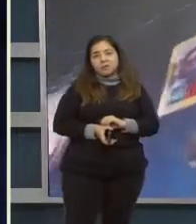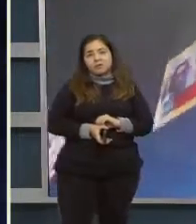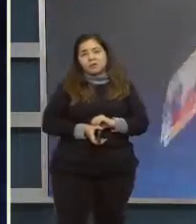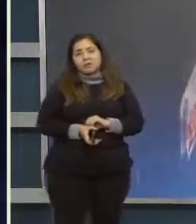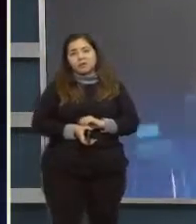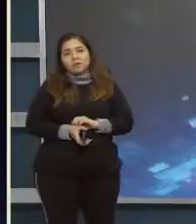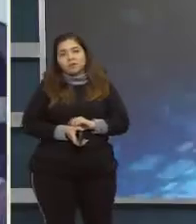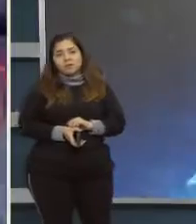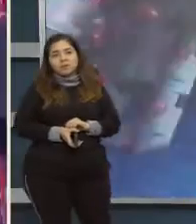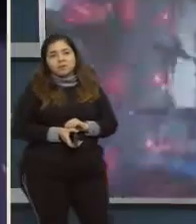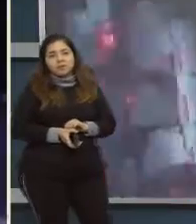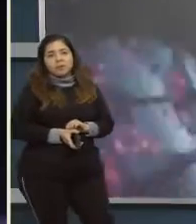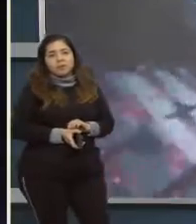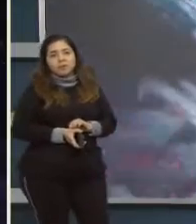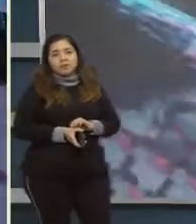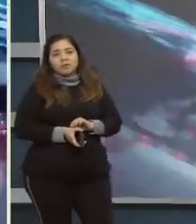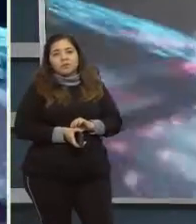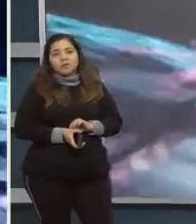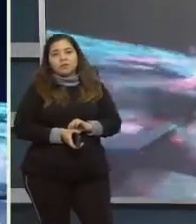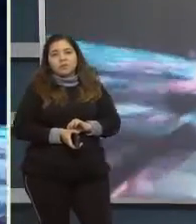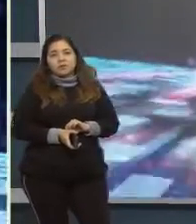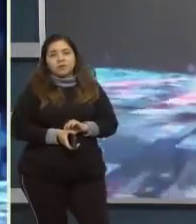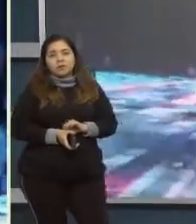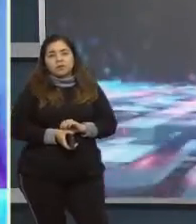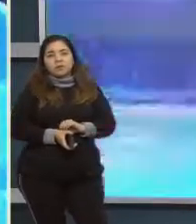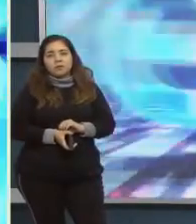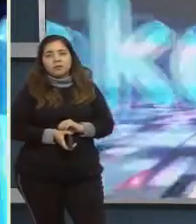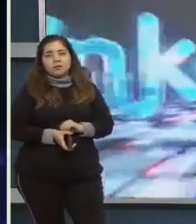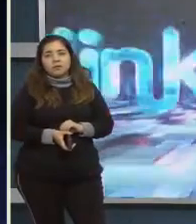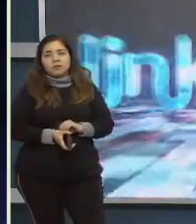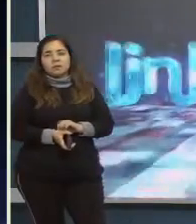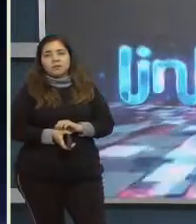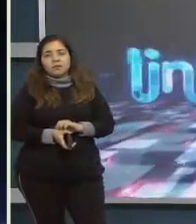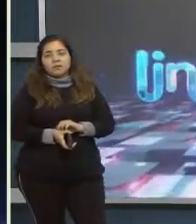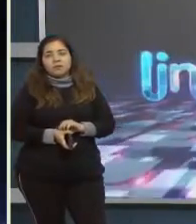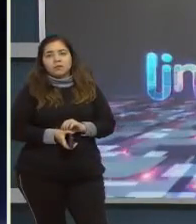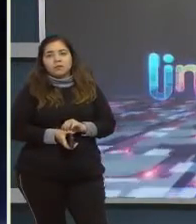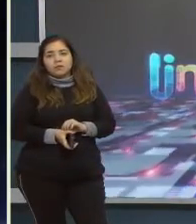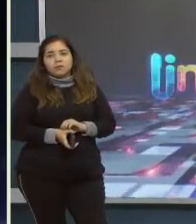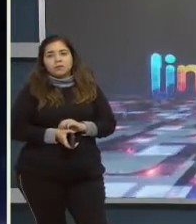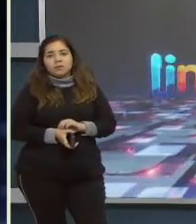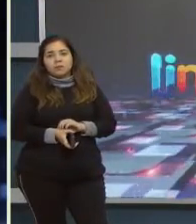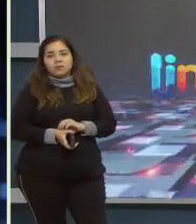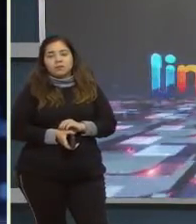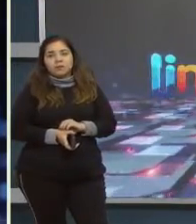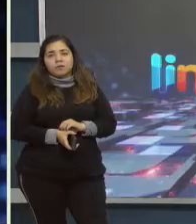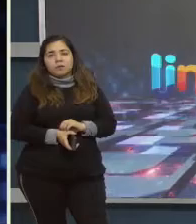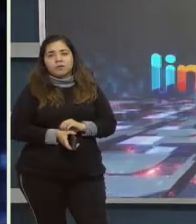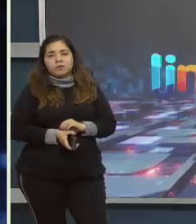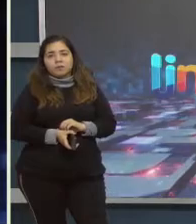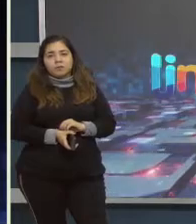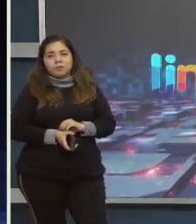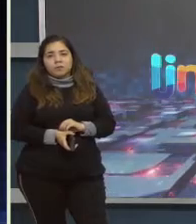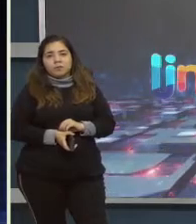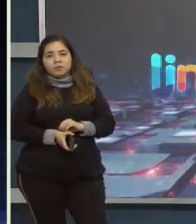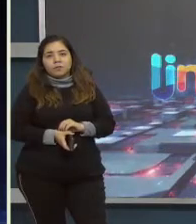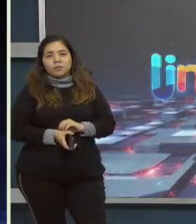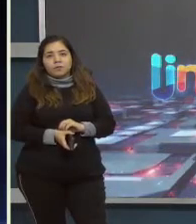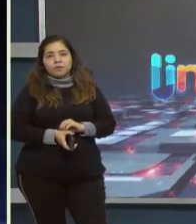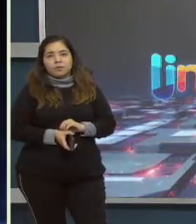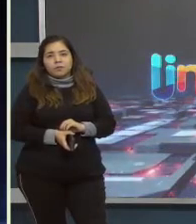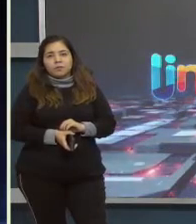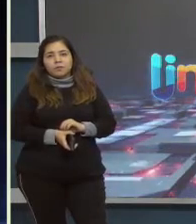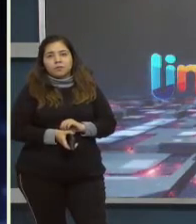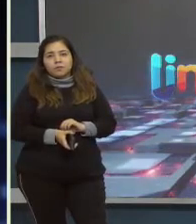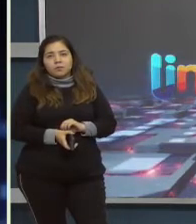de San Juan no dicta cursos de ingreso. No dicta ni un curso de ingreso. Ninguno. Todos los